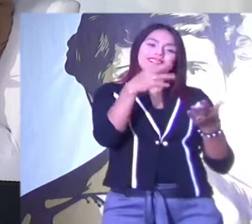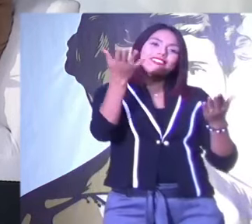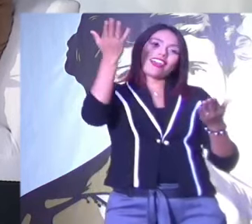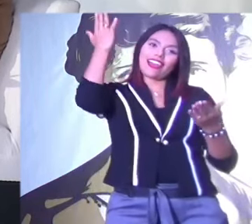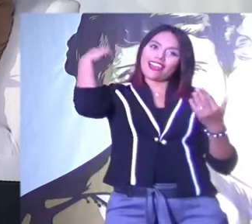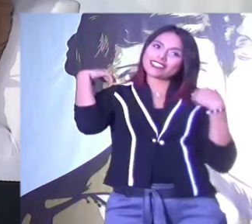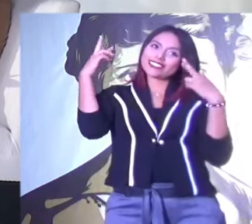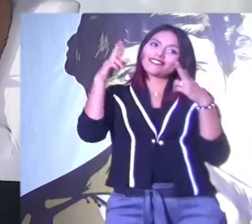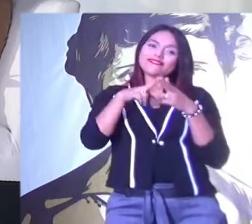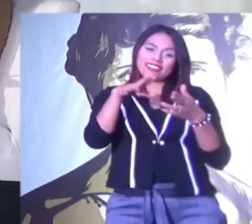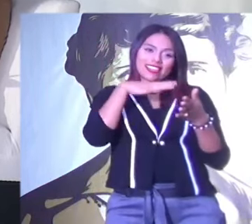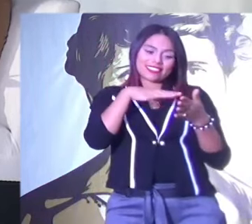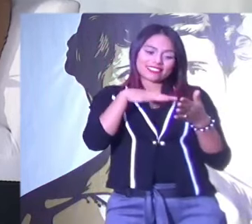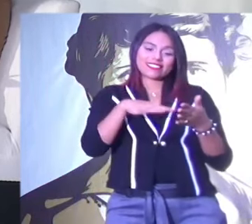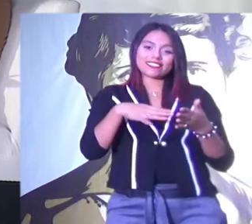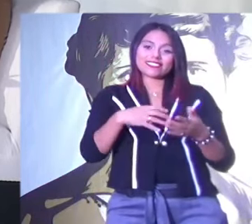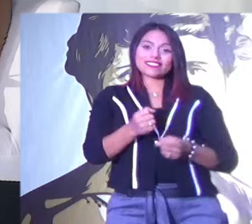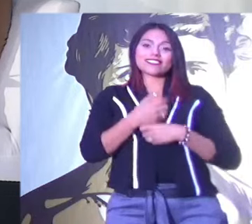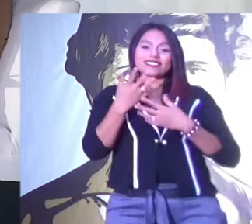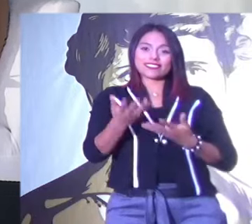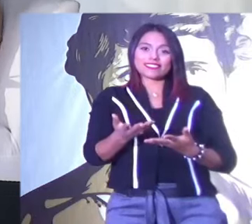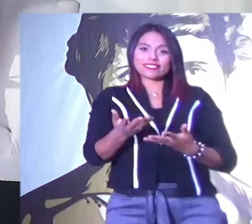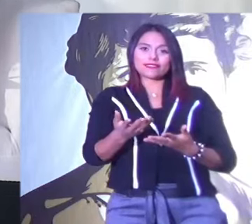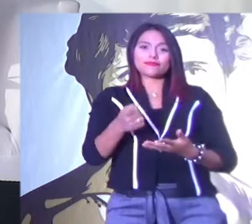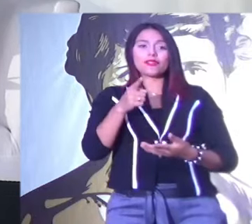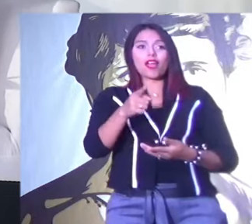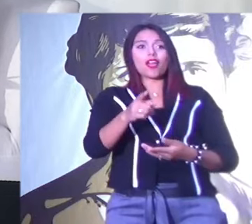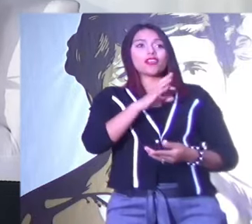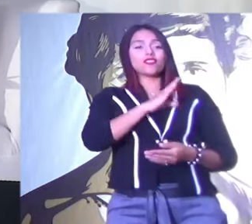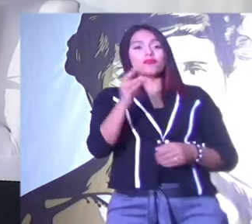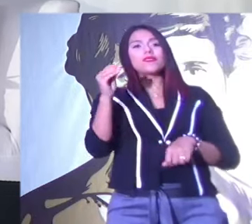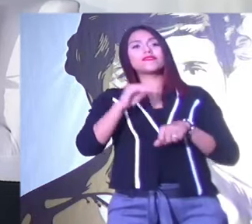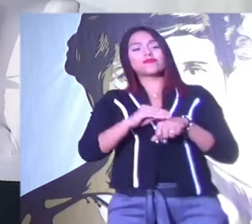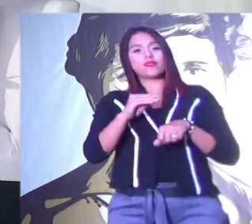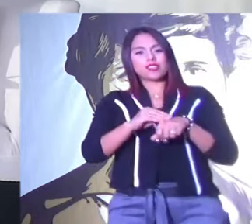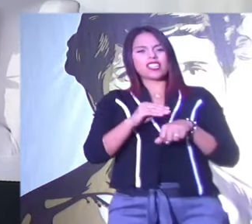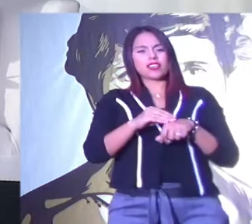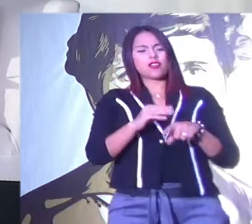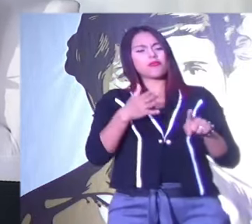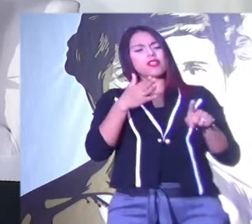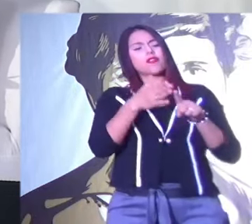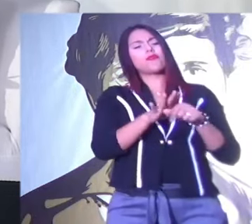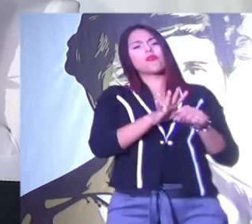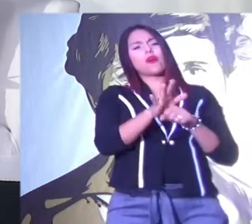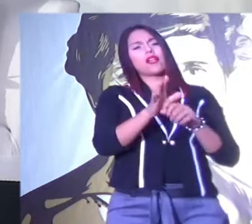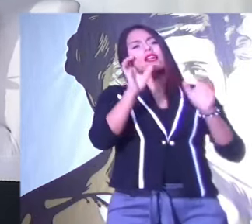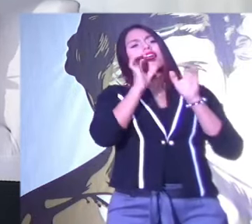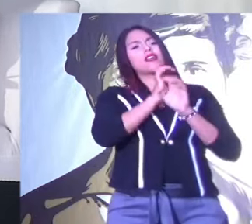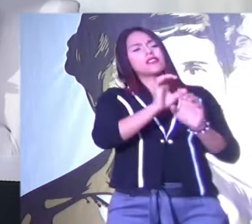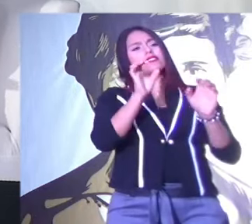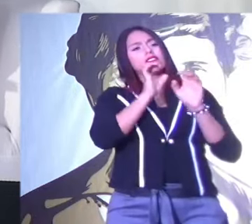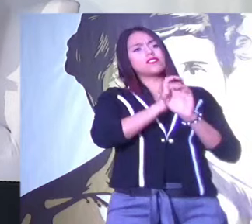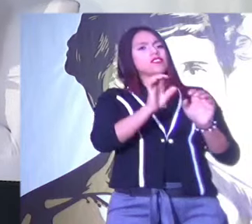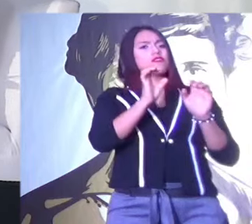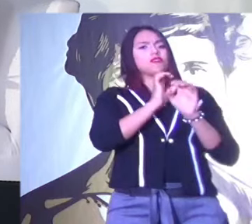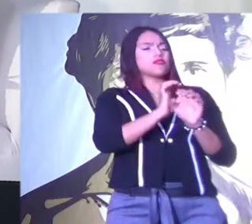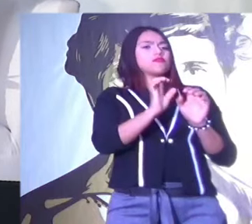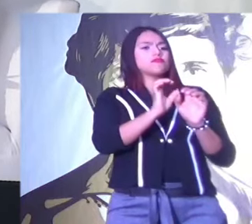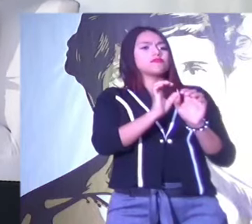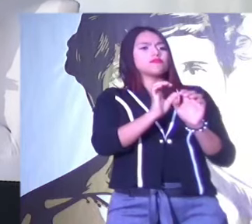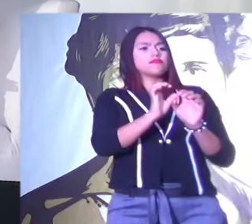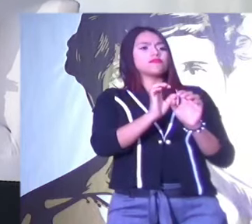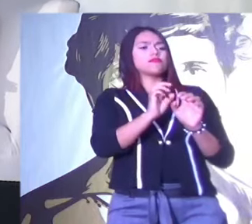con pocos escritores, pero tú puedes mezclar lo muy popular, o sea, tu obsesión con la música popular, con el corrido norteño,